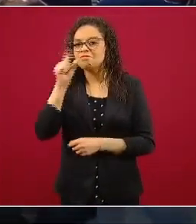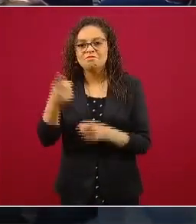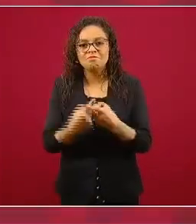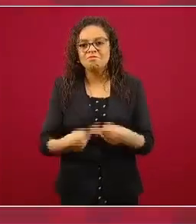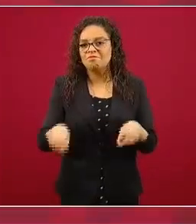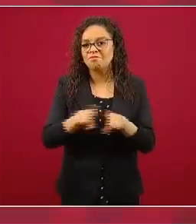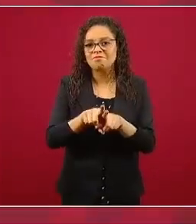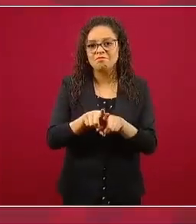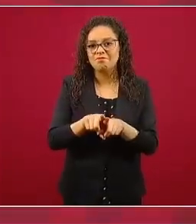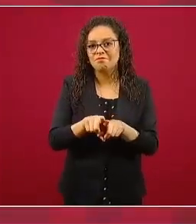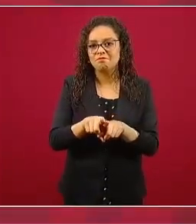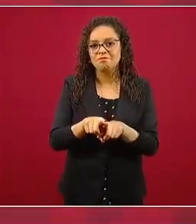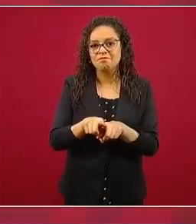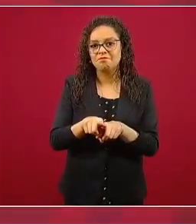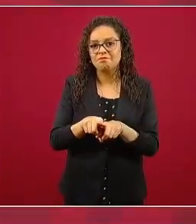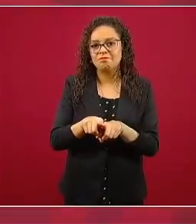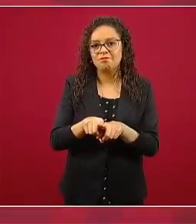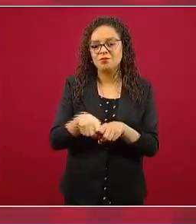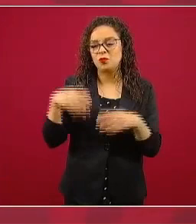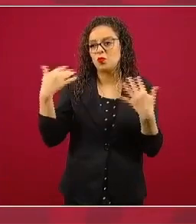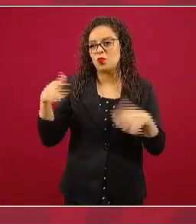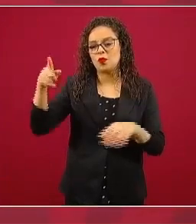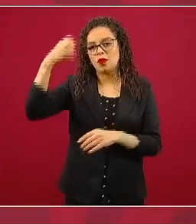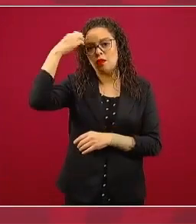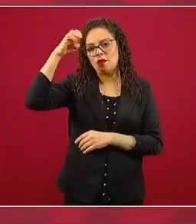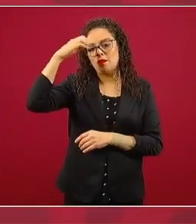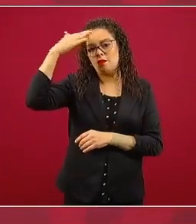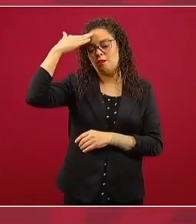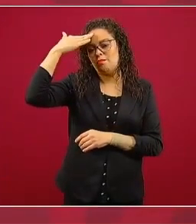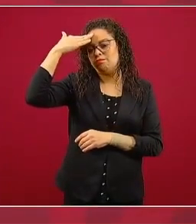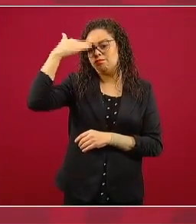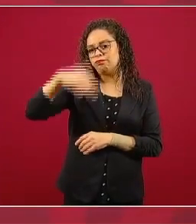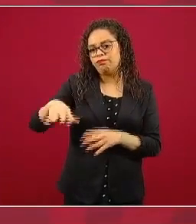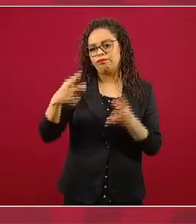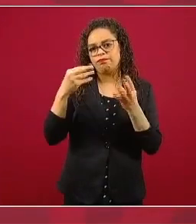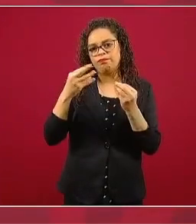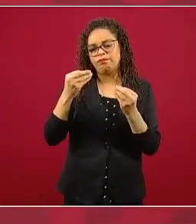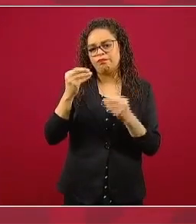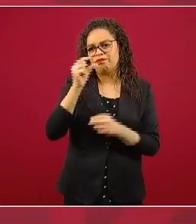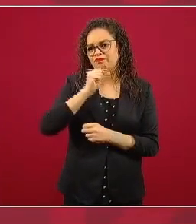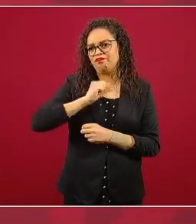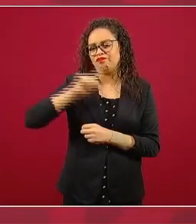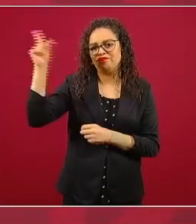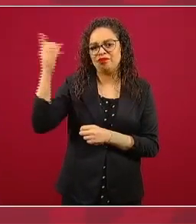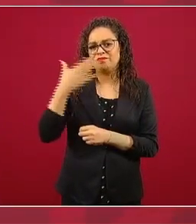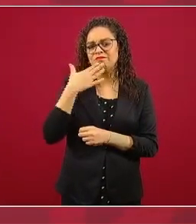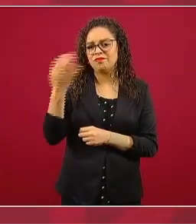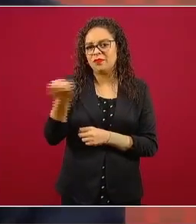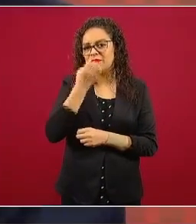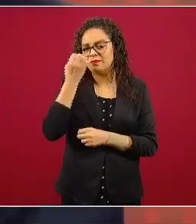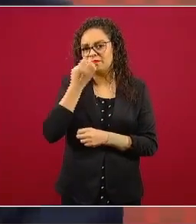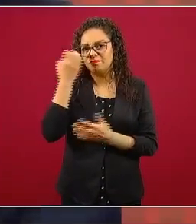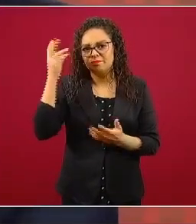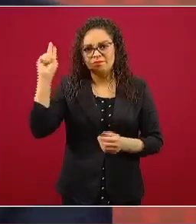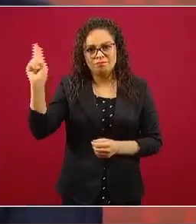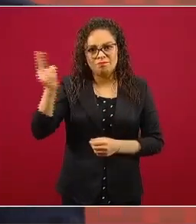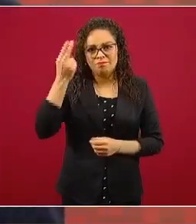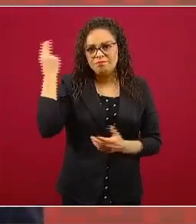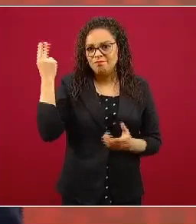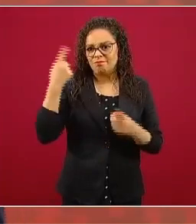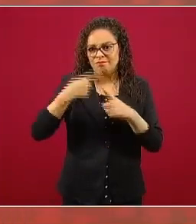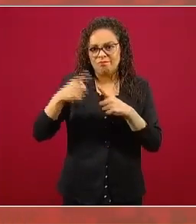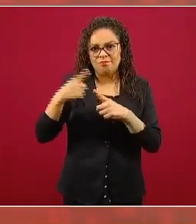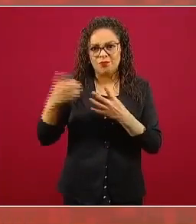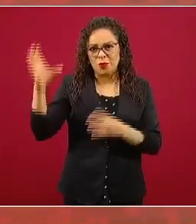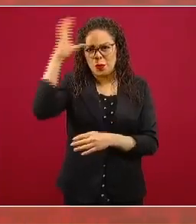un académico de primer orden, con muy buena formación, con cultura